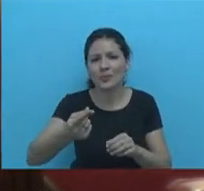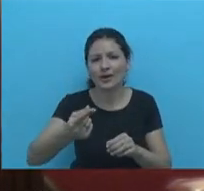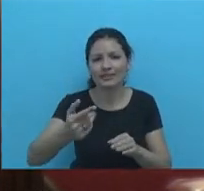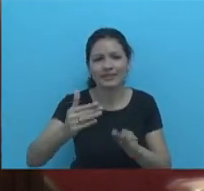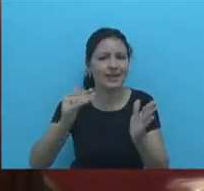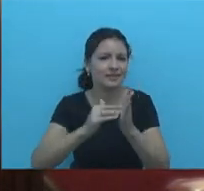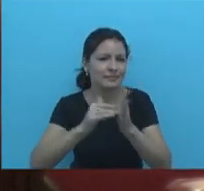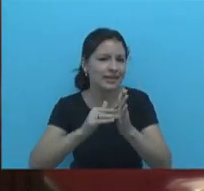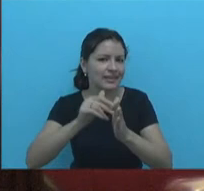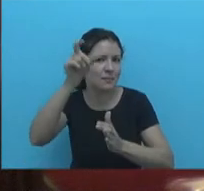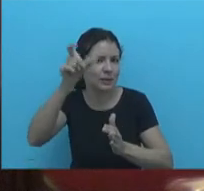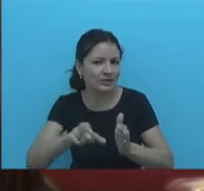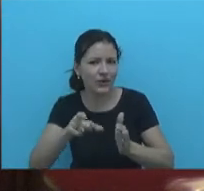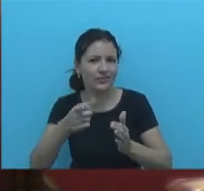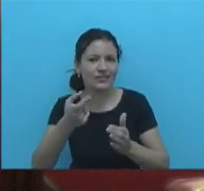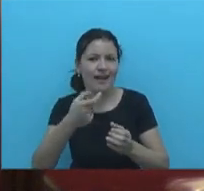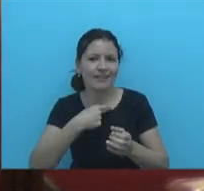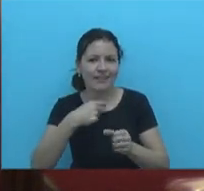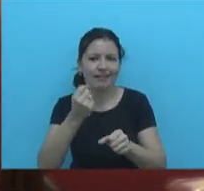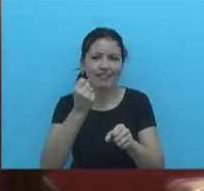para después vos poder